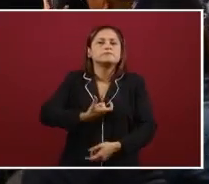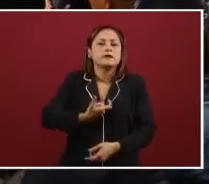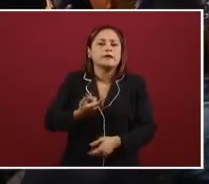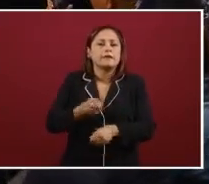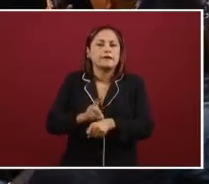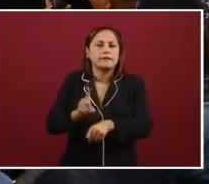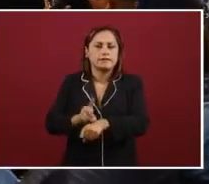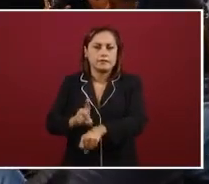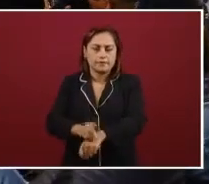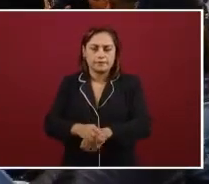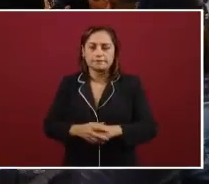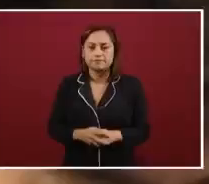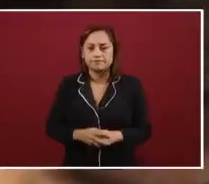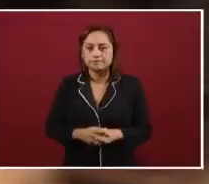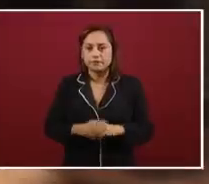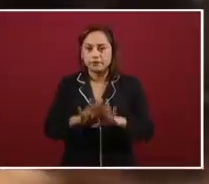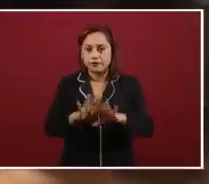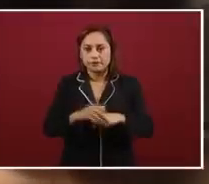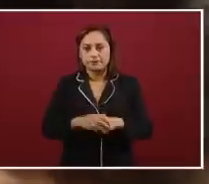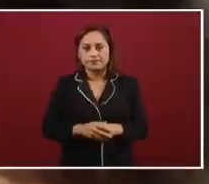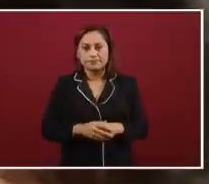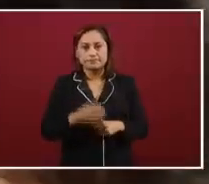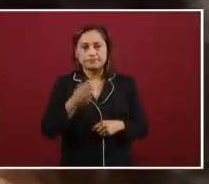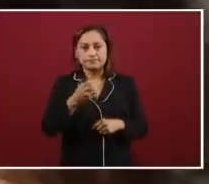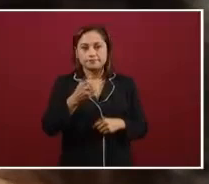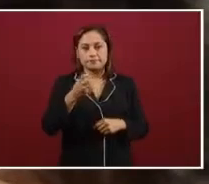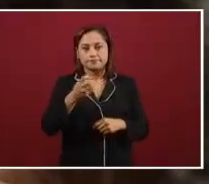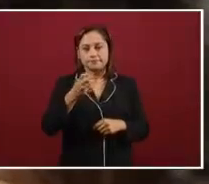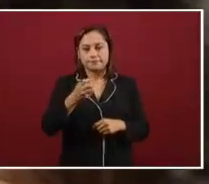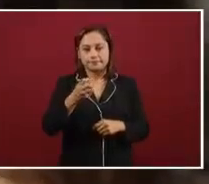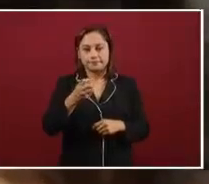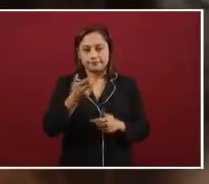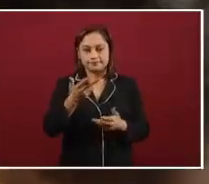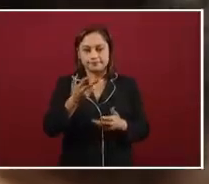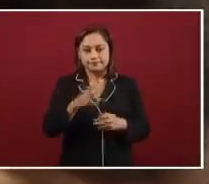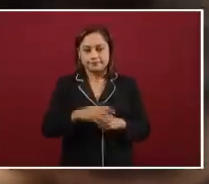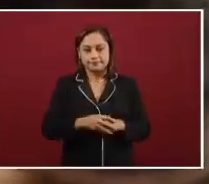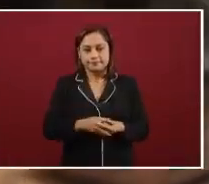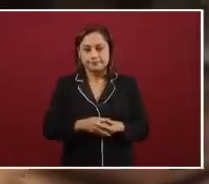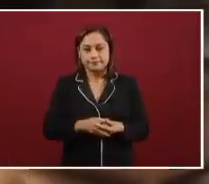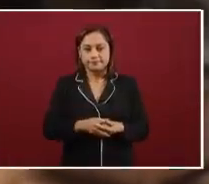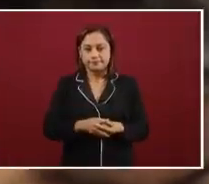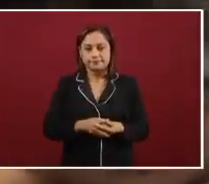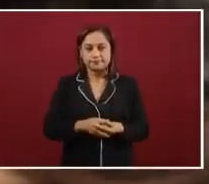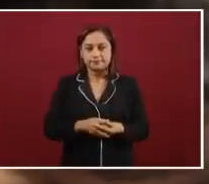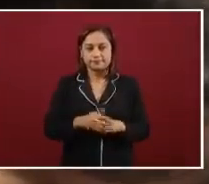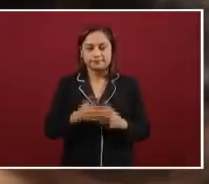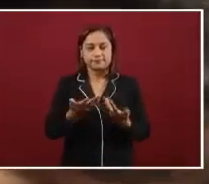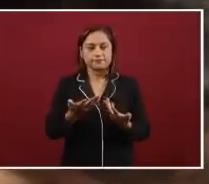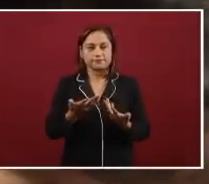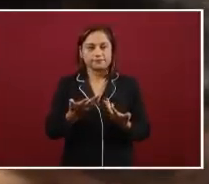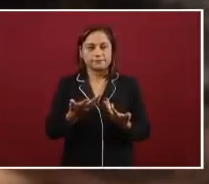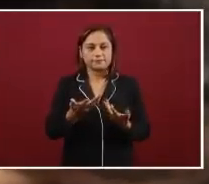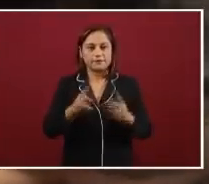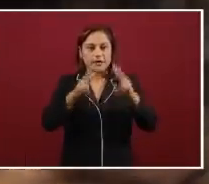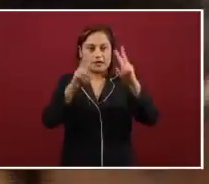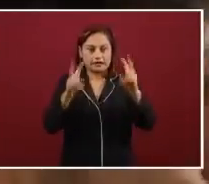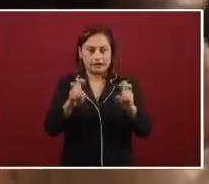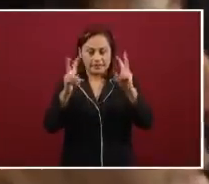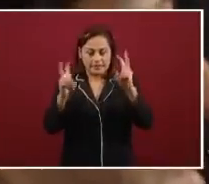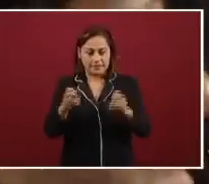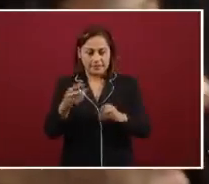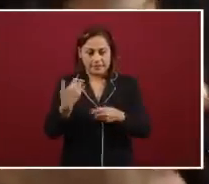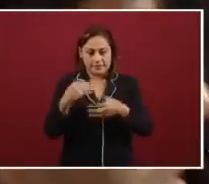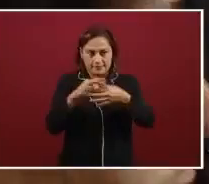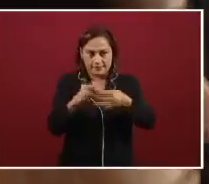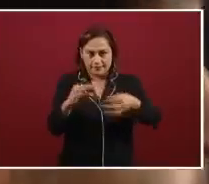días. Después de ese cambio, un giro, después de todo lo que, de tanta situación que nos estaba comentando de hace un